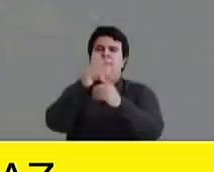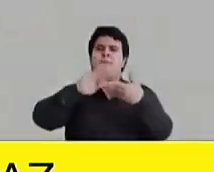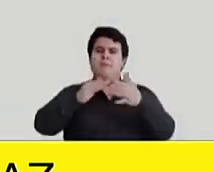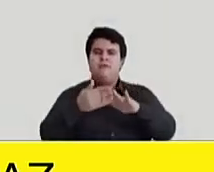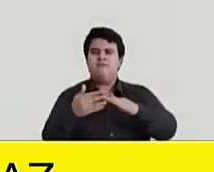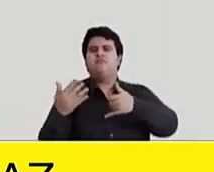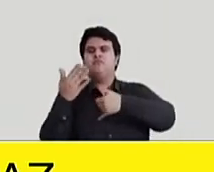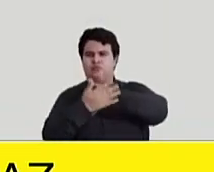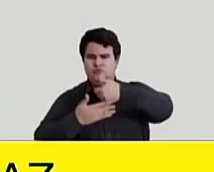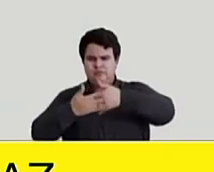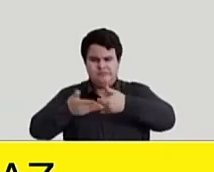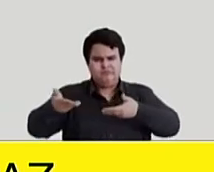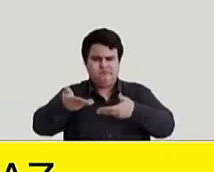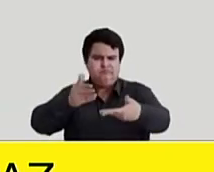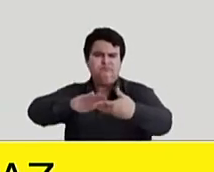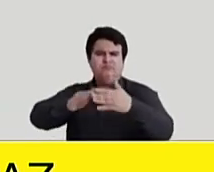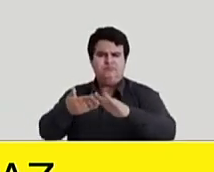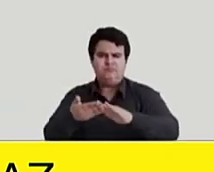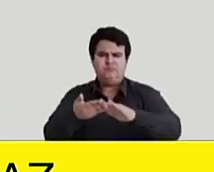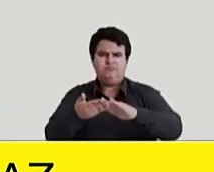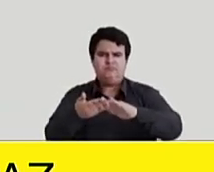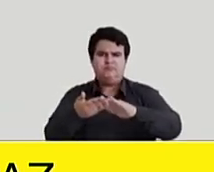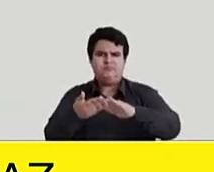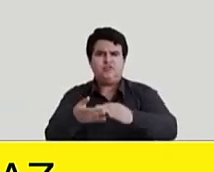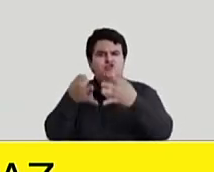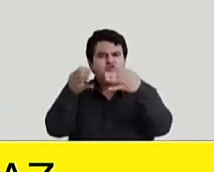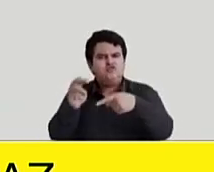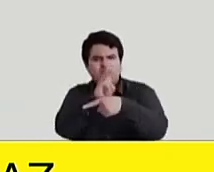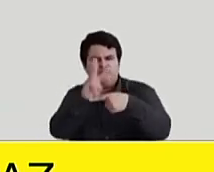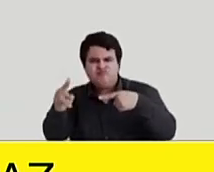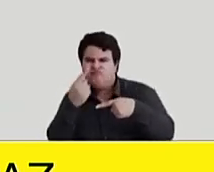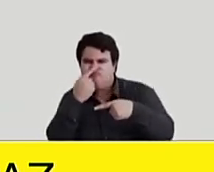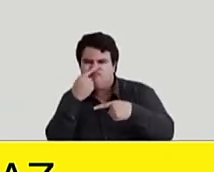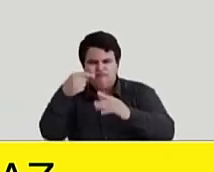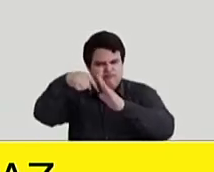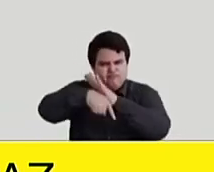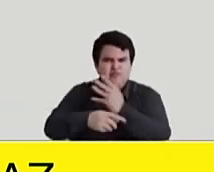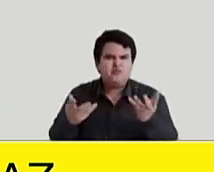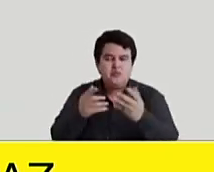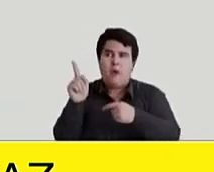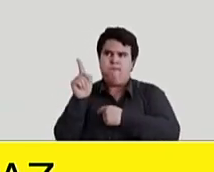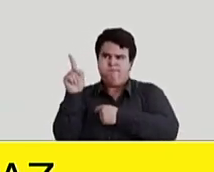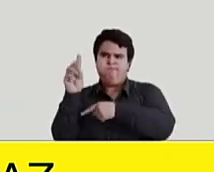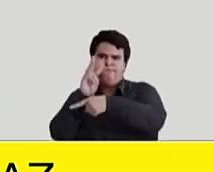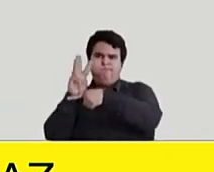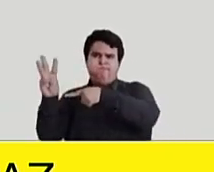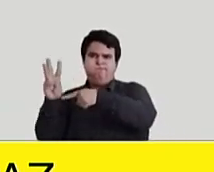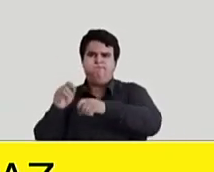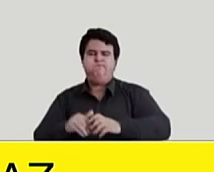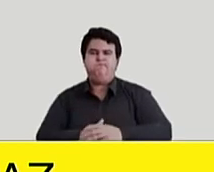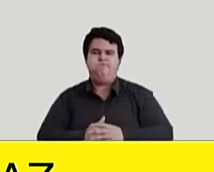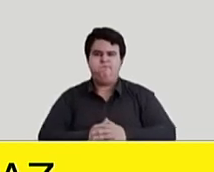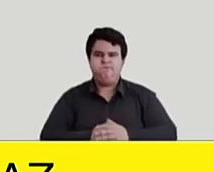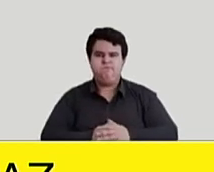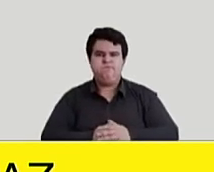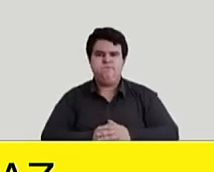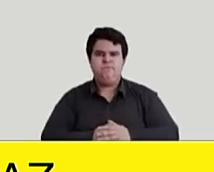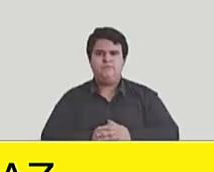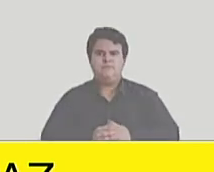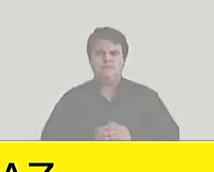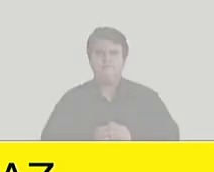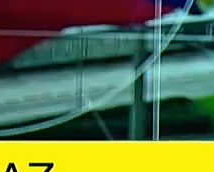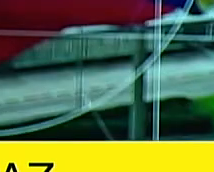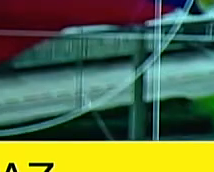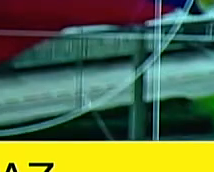vienen con una, pues con un trabajo, con un consumo mucho más consciente y responsable. Claro, viceministro, cuéntenos un